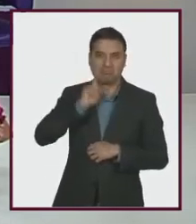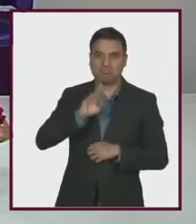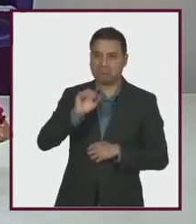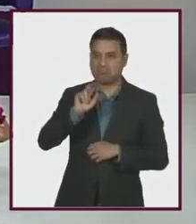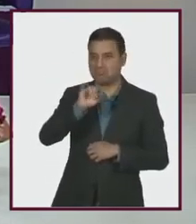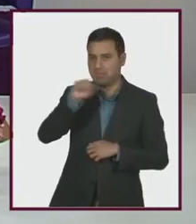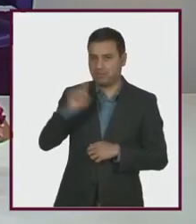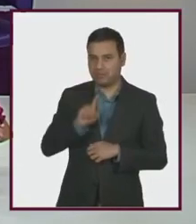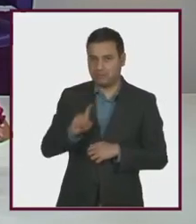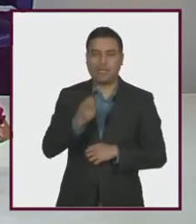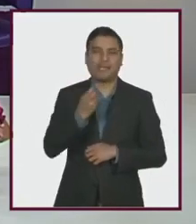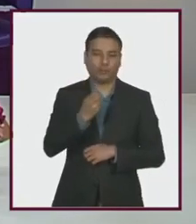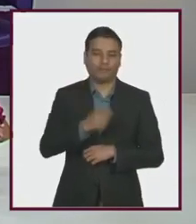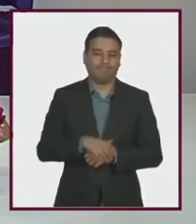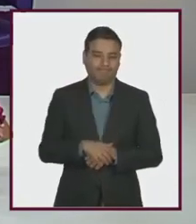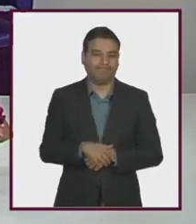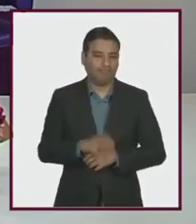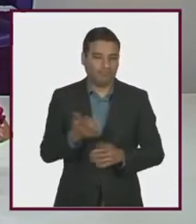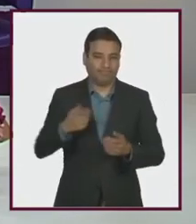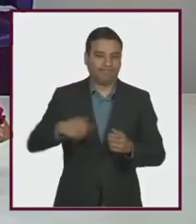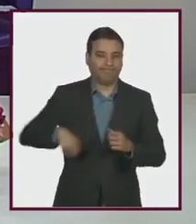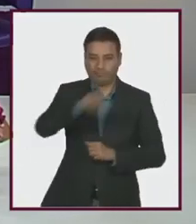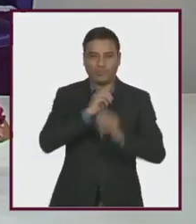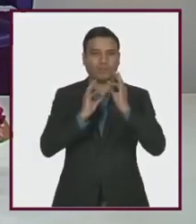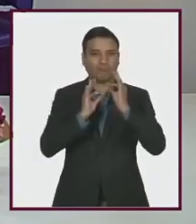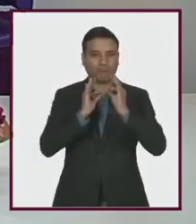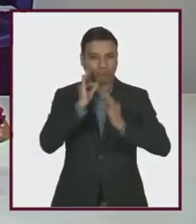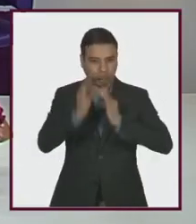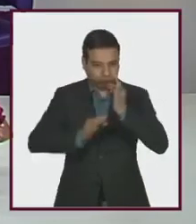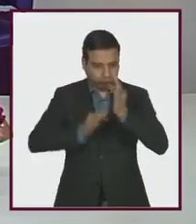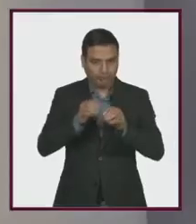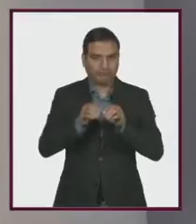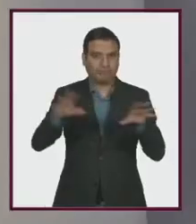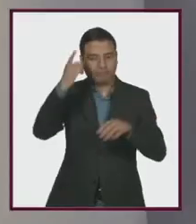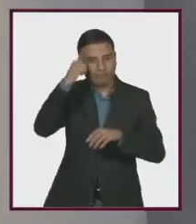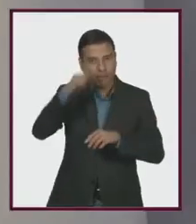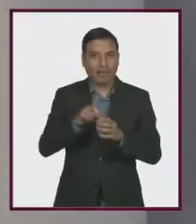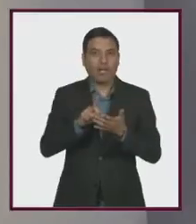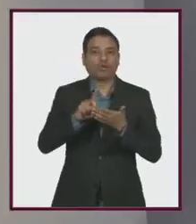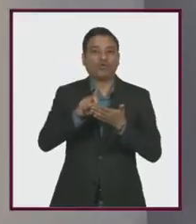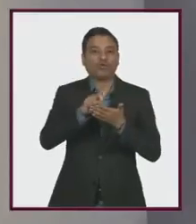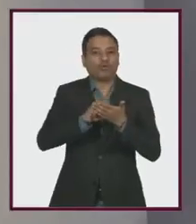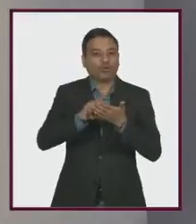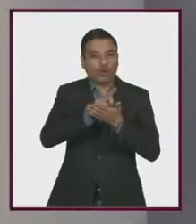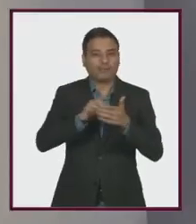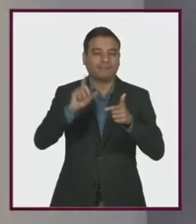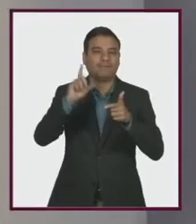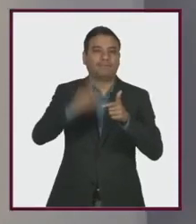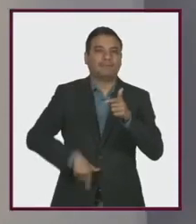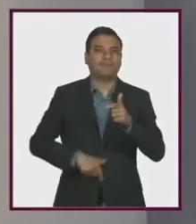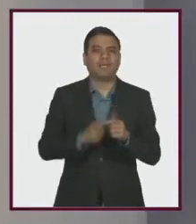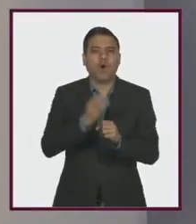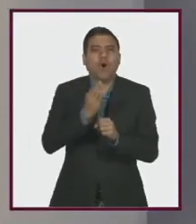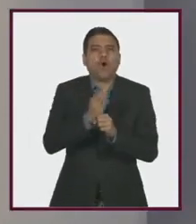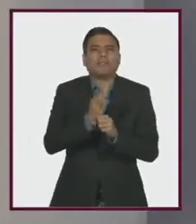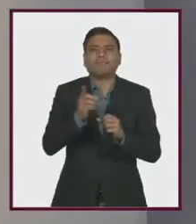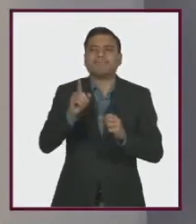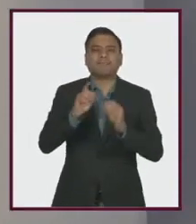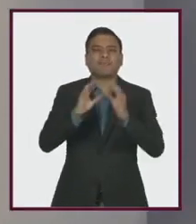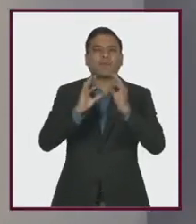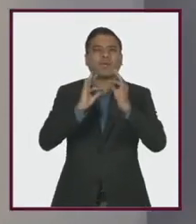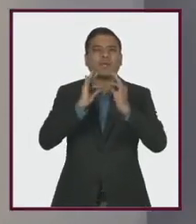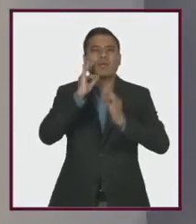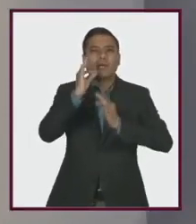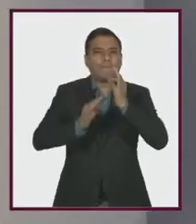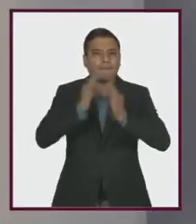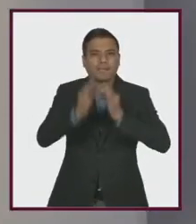buscando, ¿no? Con estas vinculaciones poder apoyar a reducir el consumo y prevenir. Esta es una campaña que nos habla de información acerca de lo que